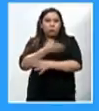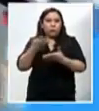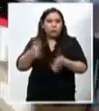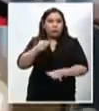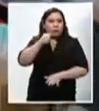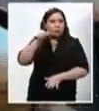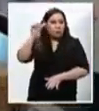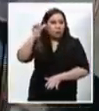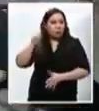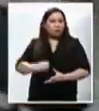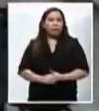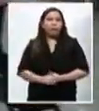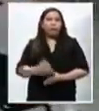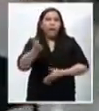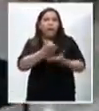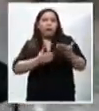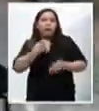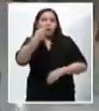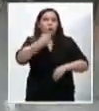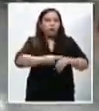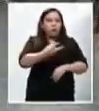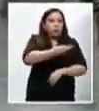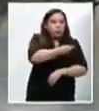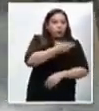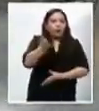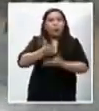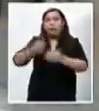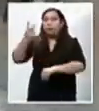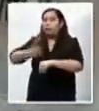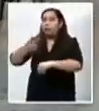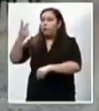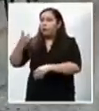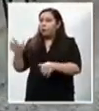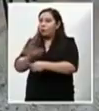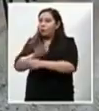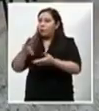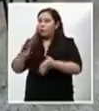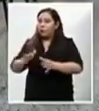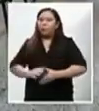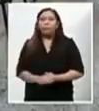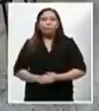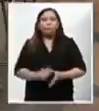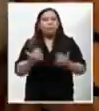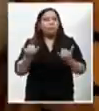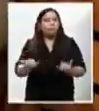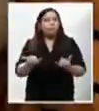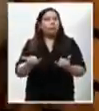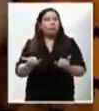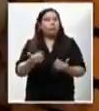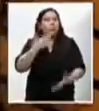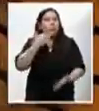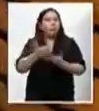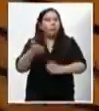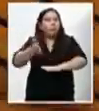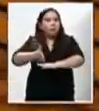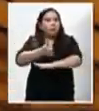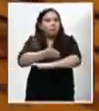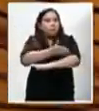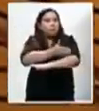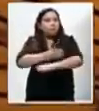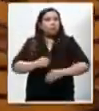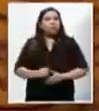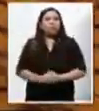vacunados, unos con dos dosis y otras con una dosis. O sea, hemos avanzado de manera importante. Estamos